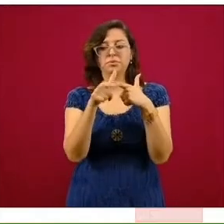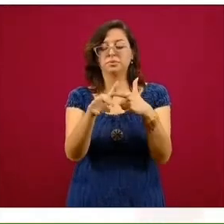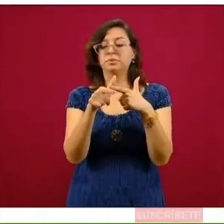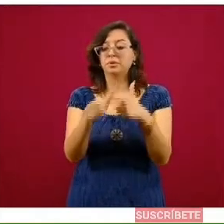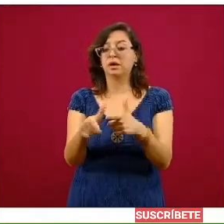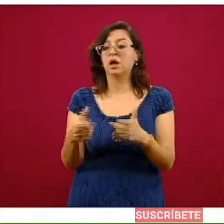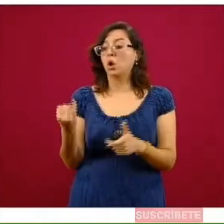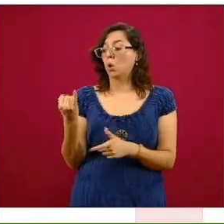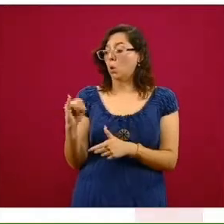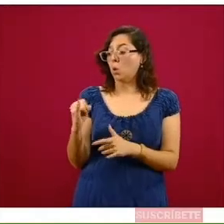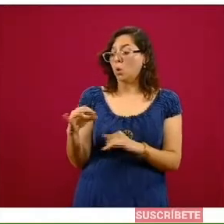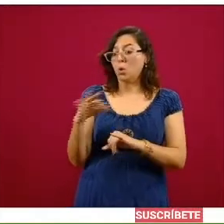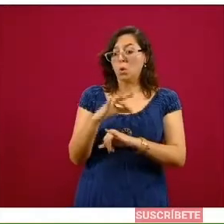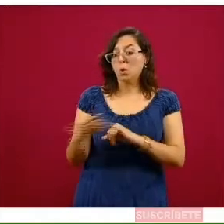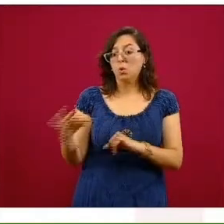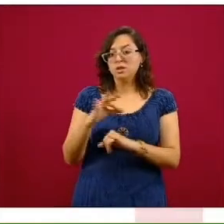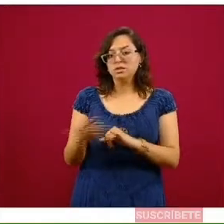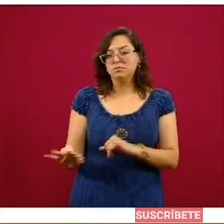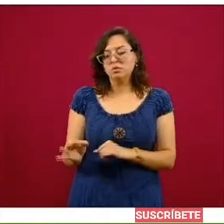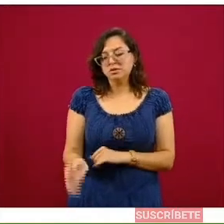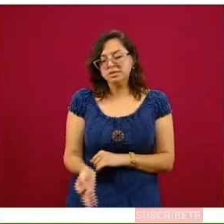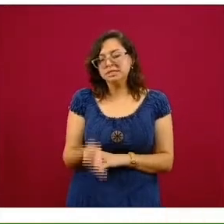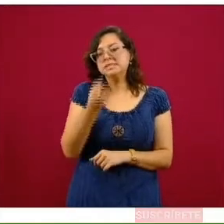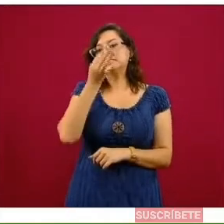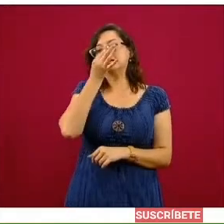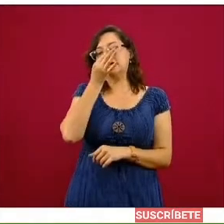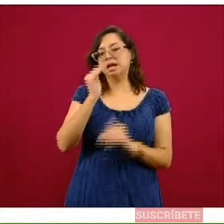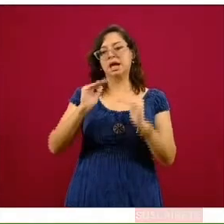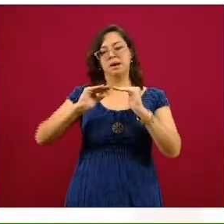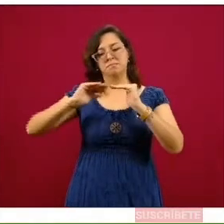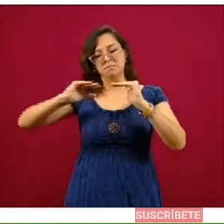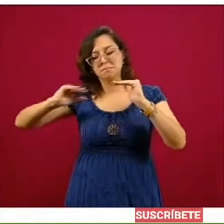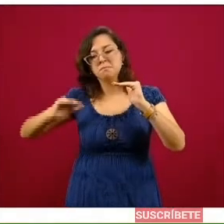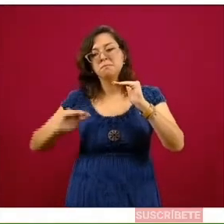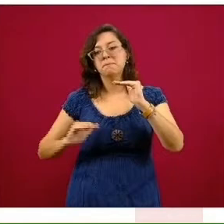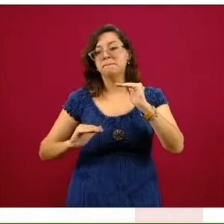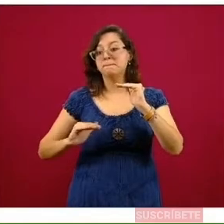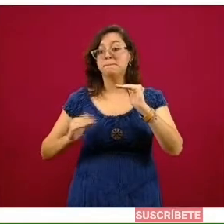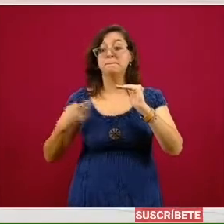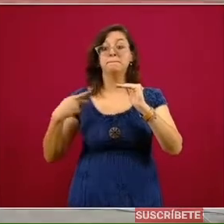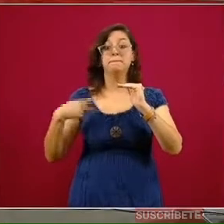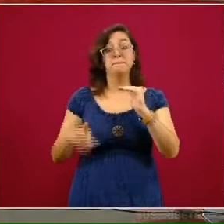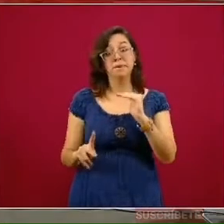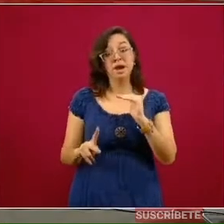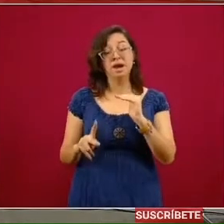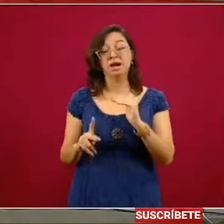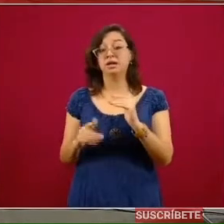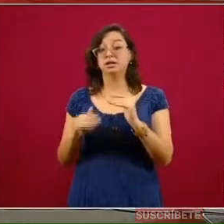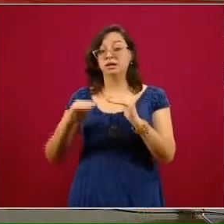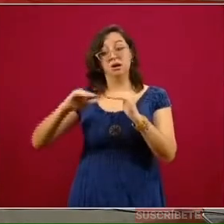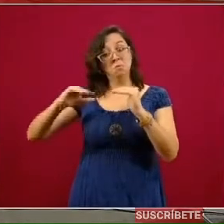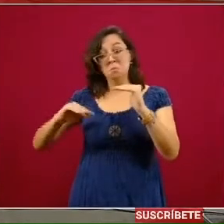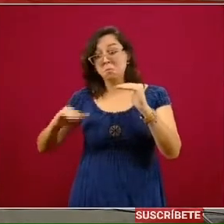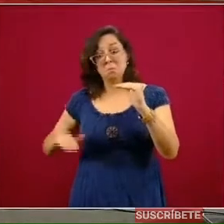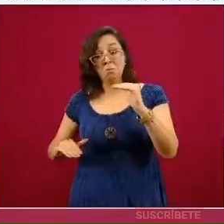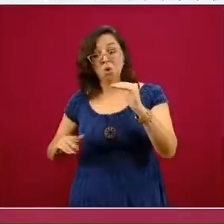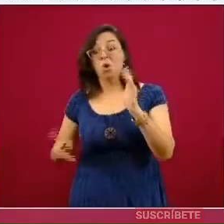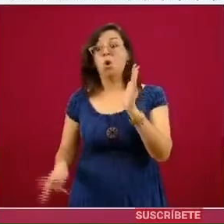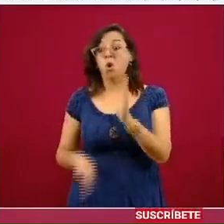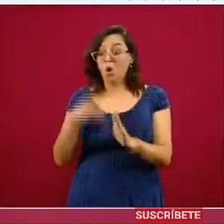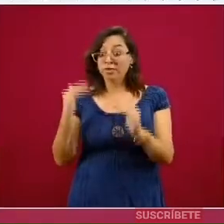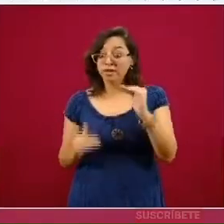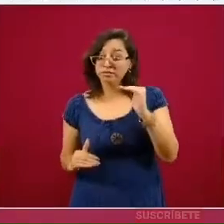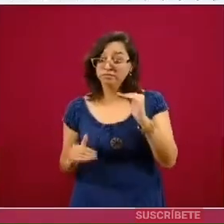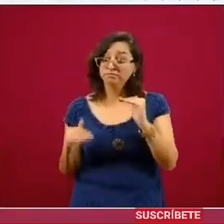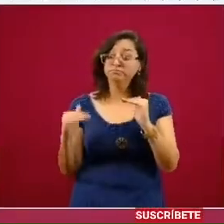Apenas a finales de mes están logrando acercarse al 1, pero si esto no se mantiene o continúan con esta tendencia, nuestro